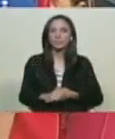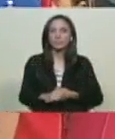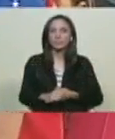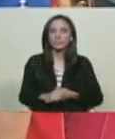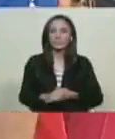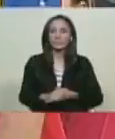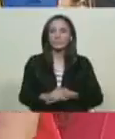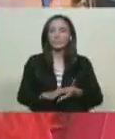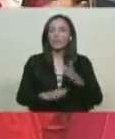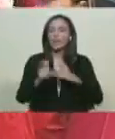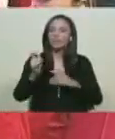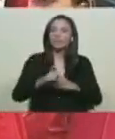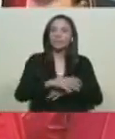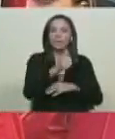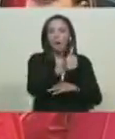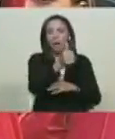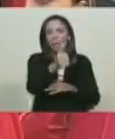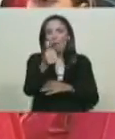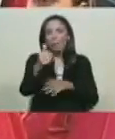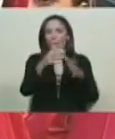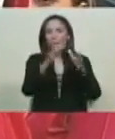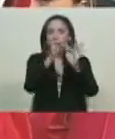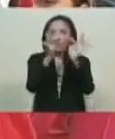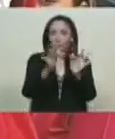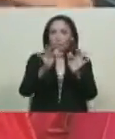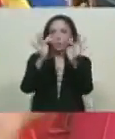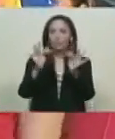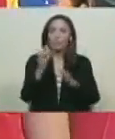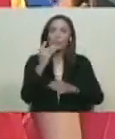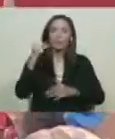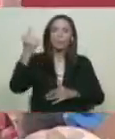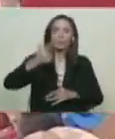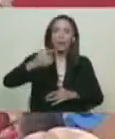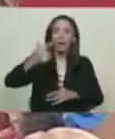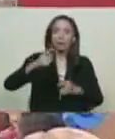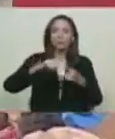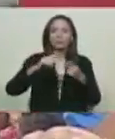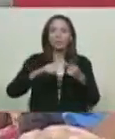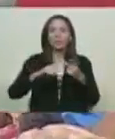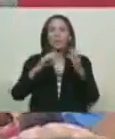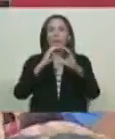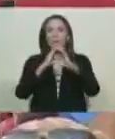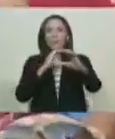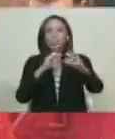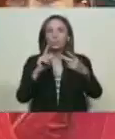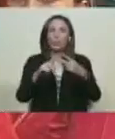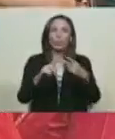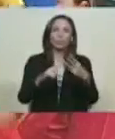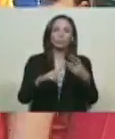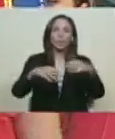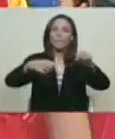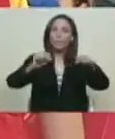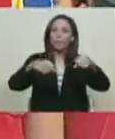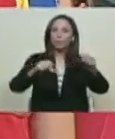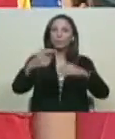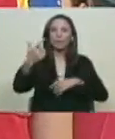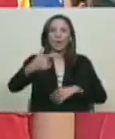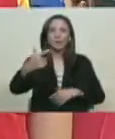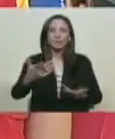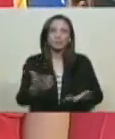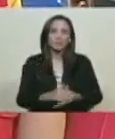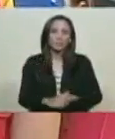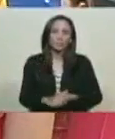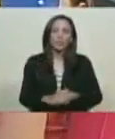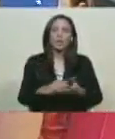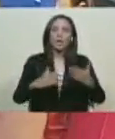presidente, desde cada una de las modalidades, tanto de los taxistas, como de los buseteros, como de los mototaxistas, como el